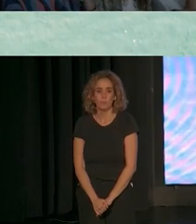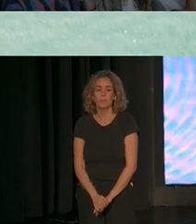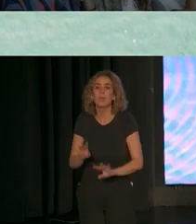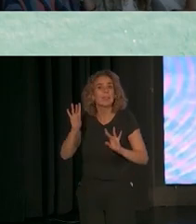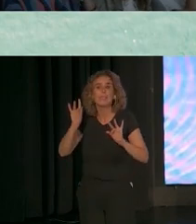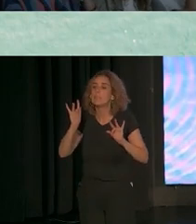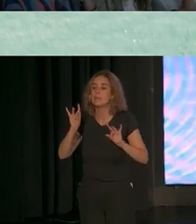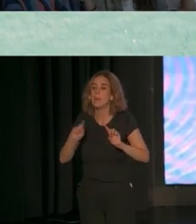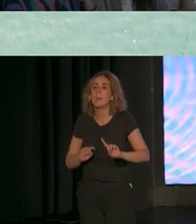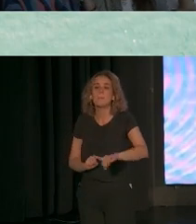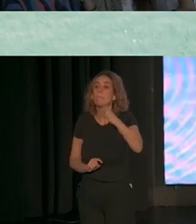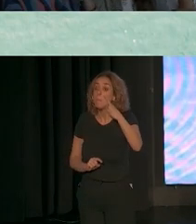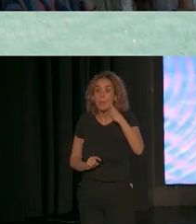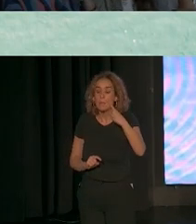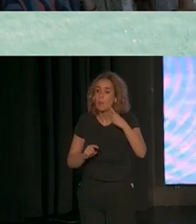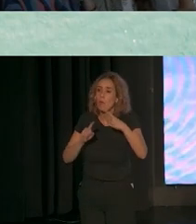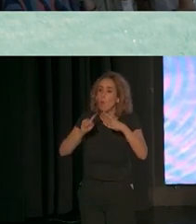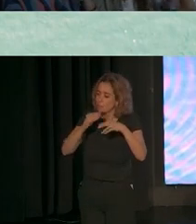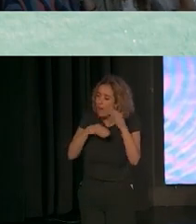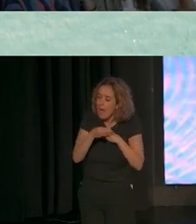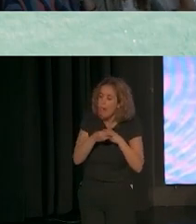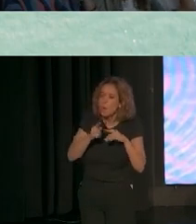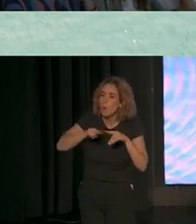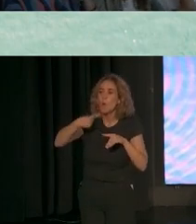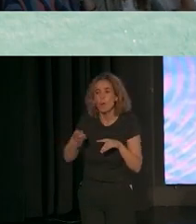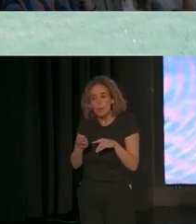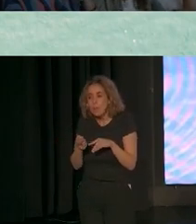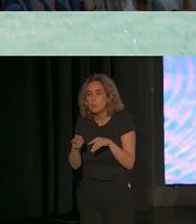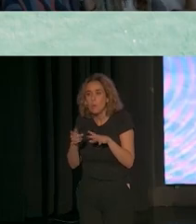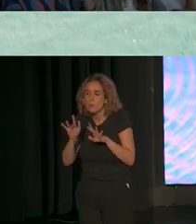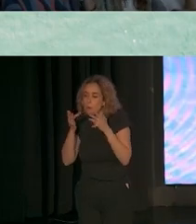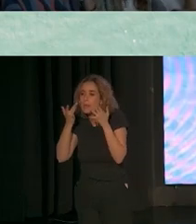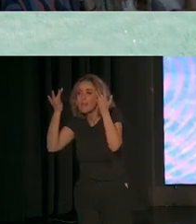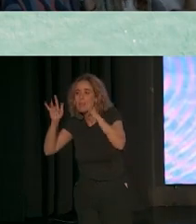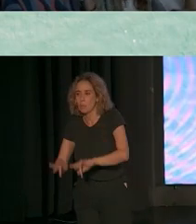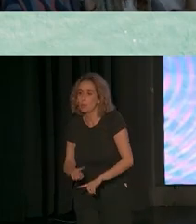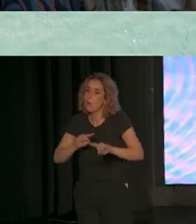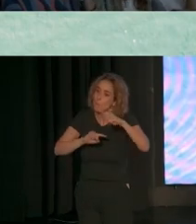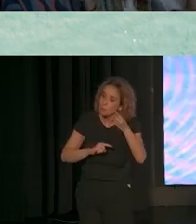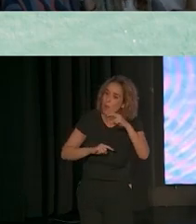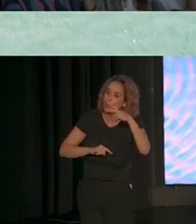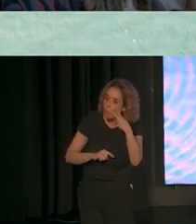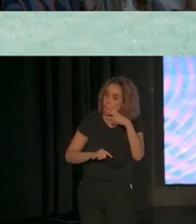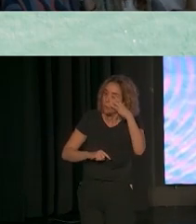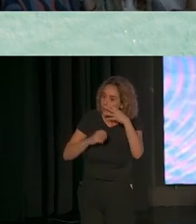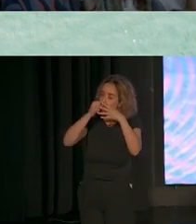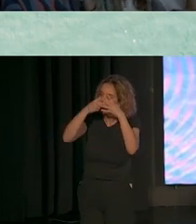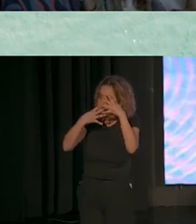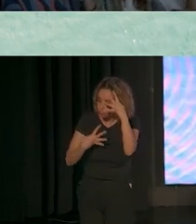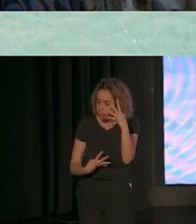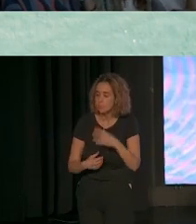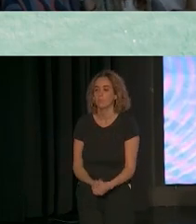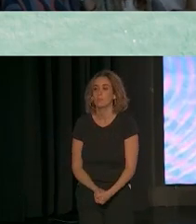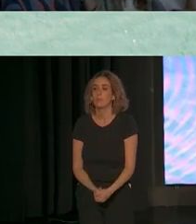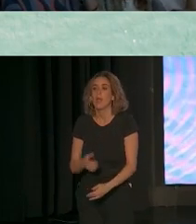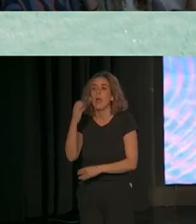Sí, primero hace eso y luego ya llegará de forma más natural. Primero esto, luego esto y luego esto. La